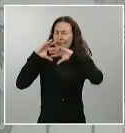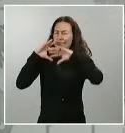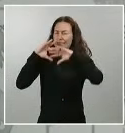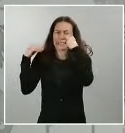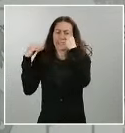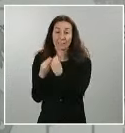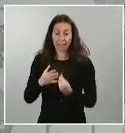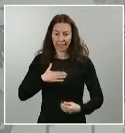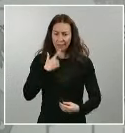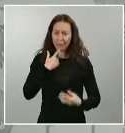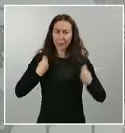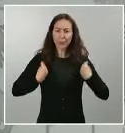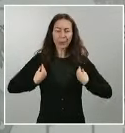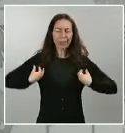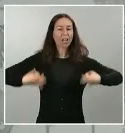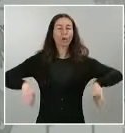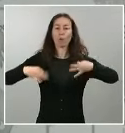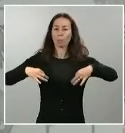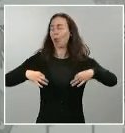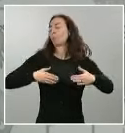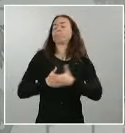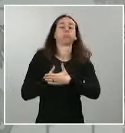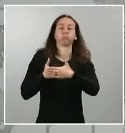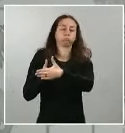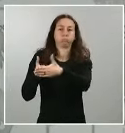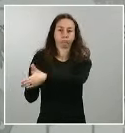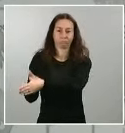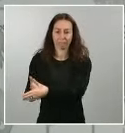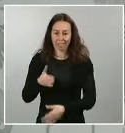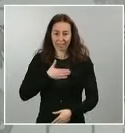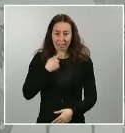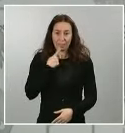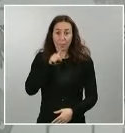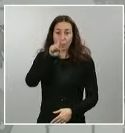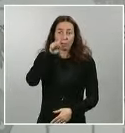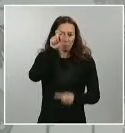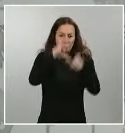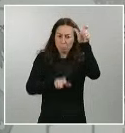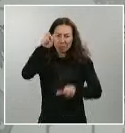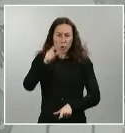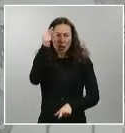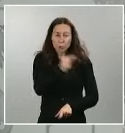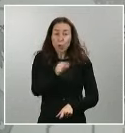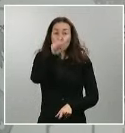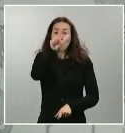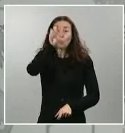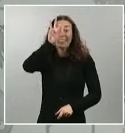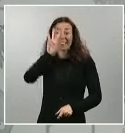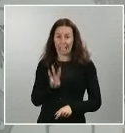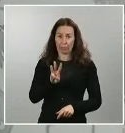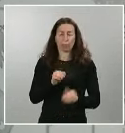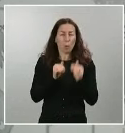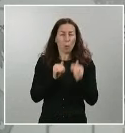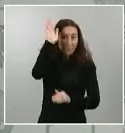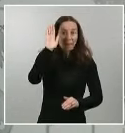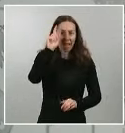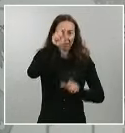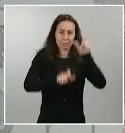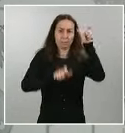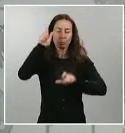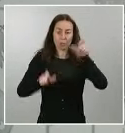nuestras vidas. Más de un tercio de los seres humanos, y quiero subrayar esta cifra, más de un tercio de los seres humanos